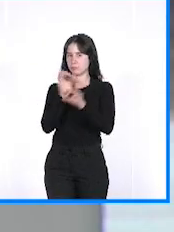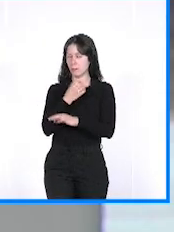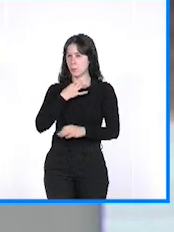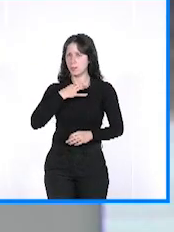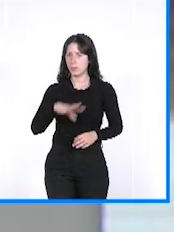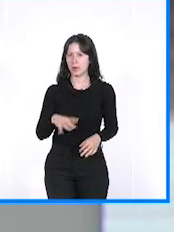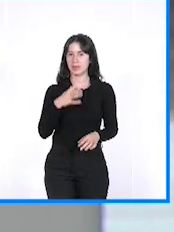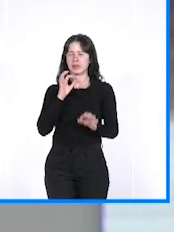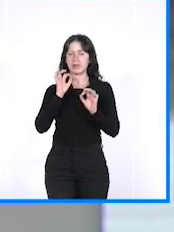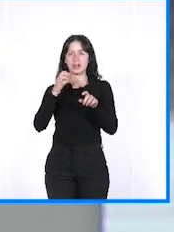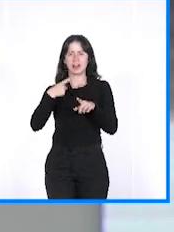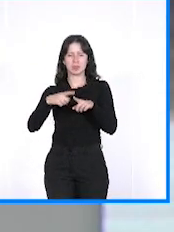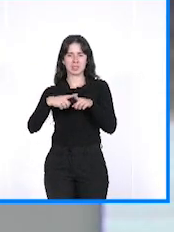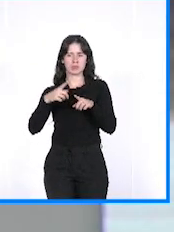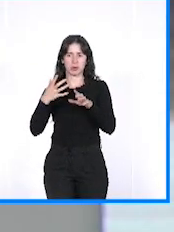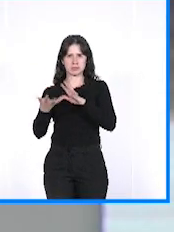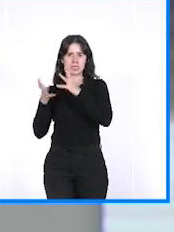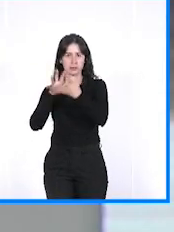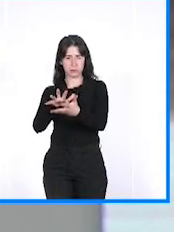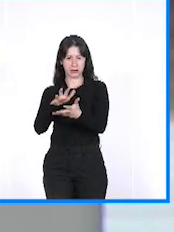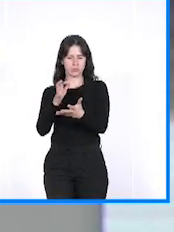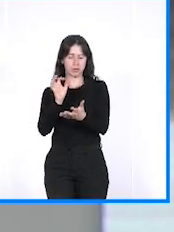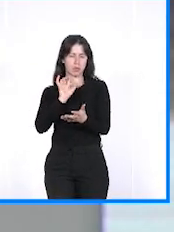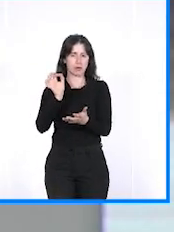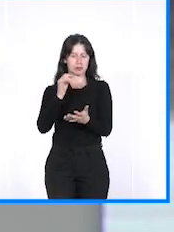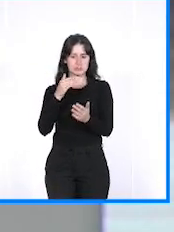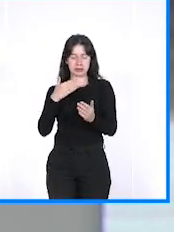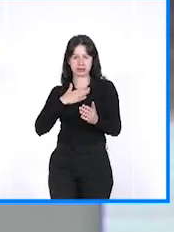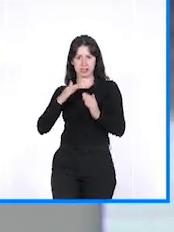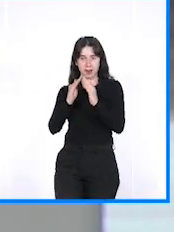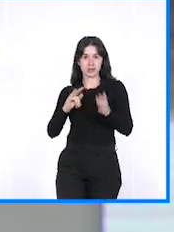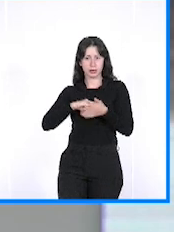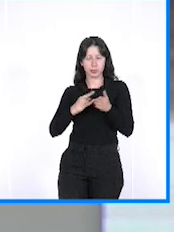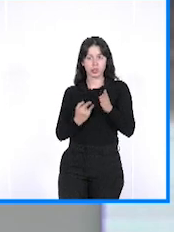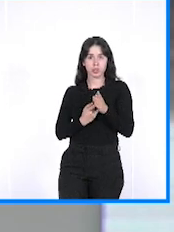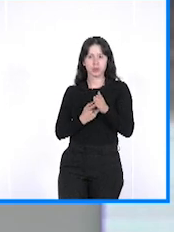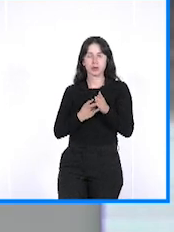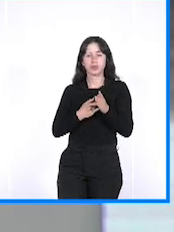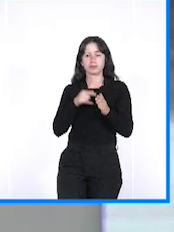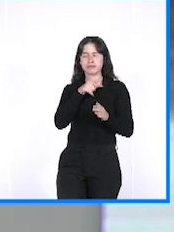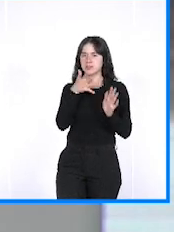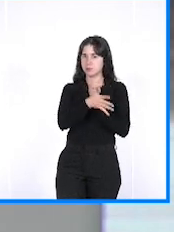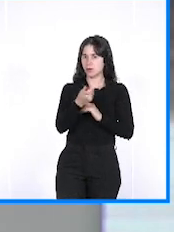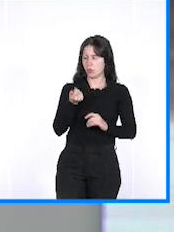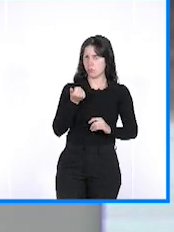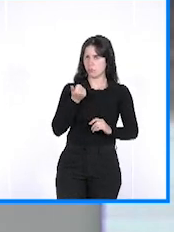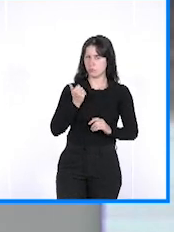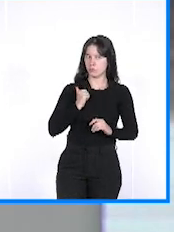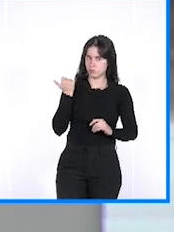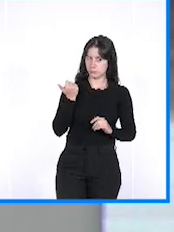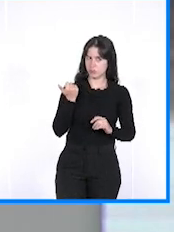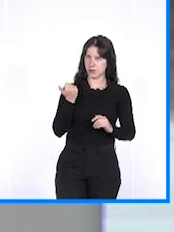y transformador de de mi casa que sin duda es una oportunidad que en vuestras manos también está de alguna manera